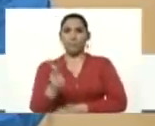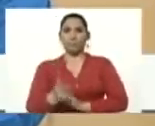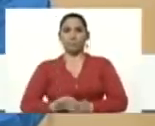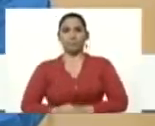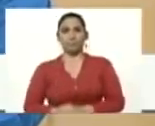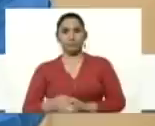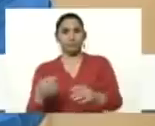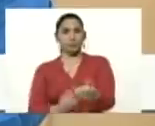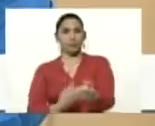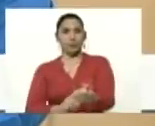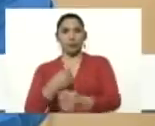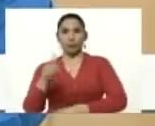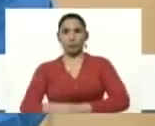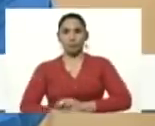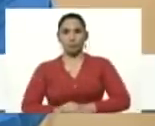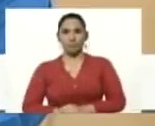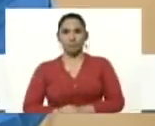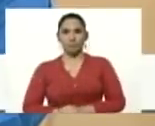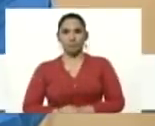mis hermanos